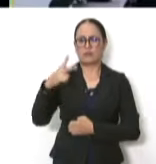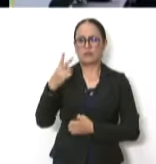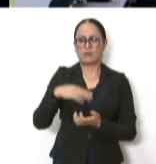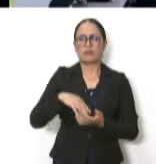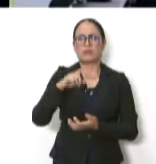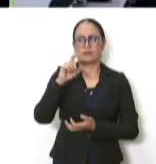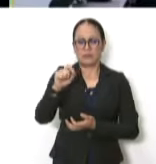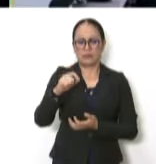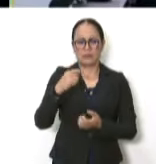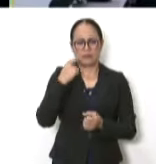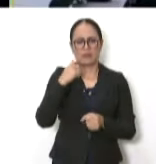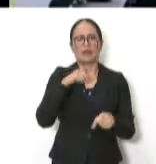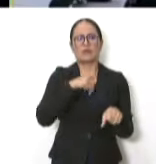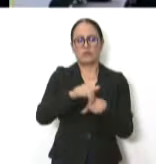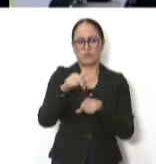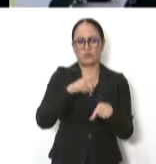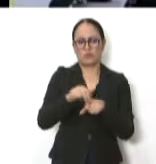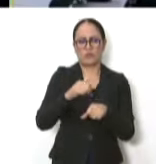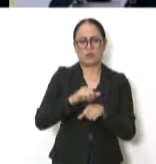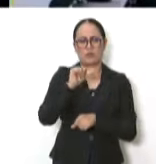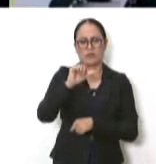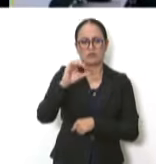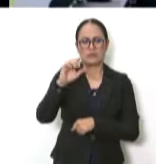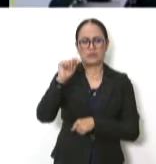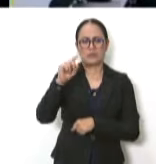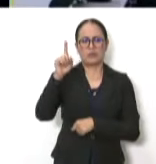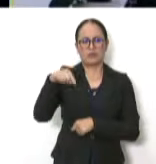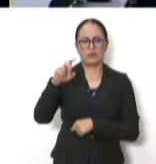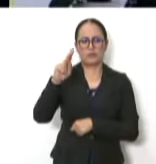RA7/2020, identificado con la clave